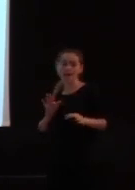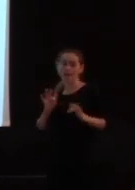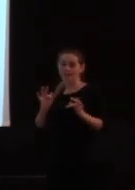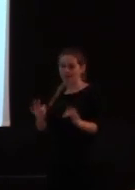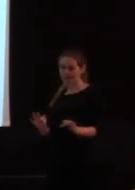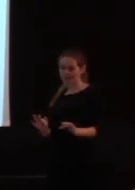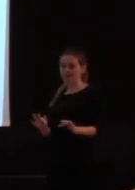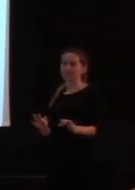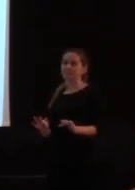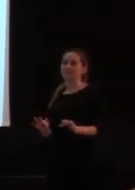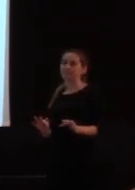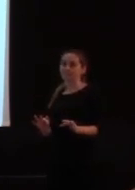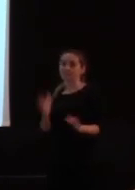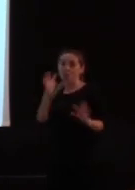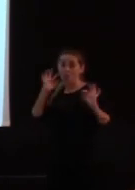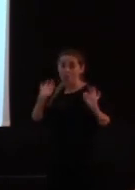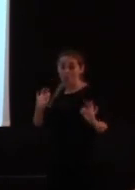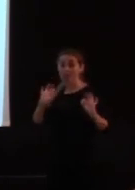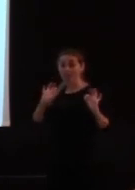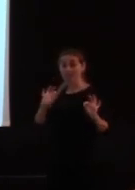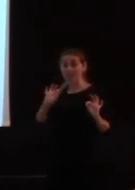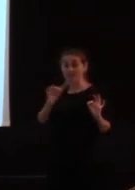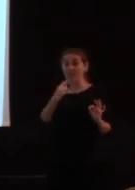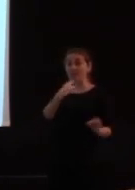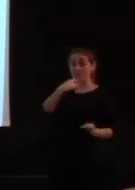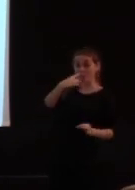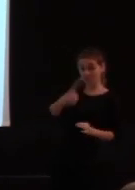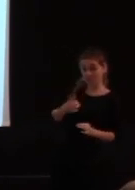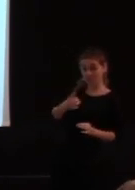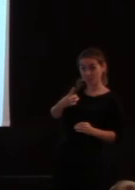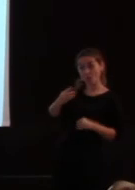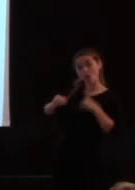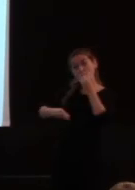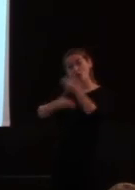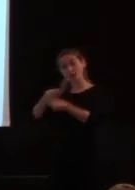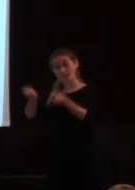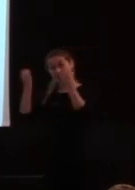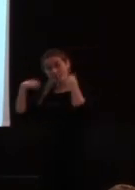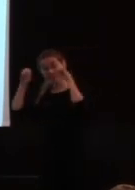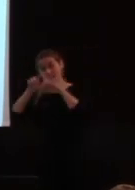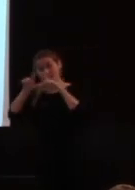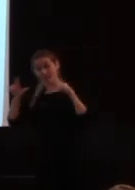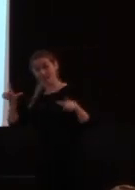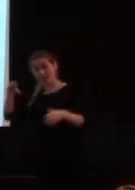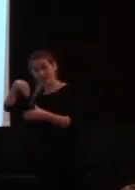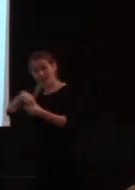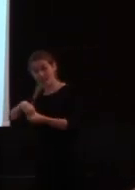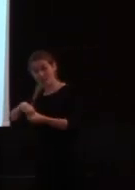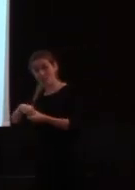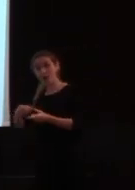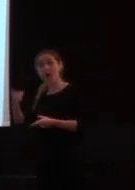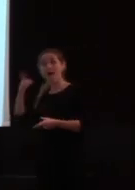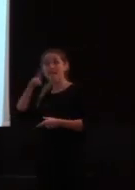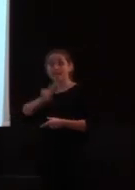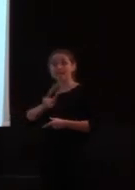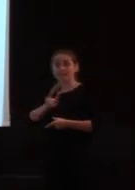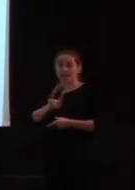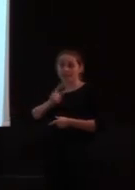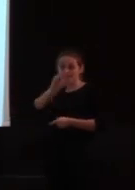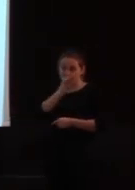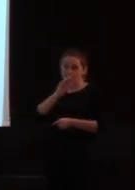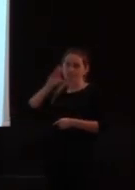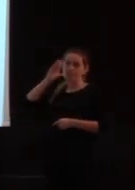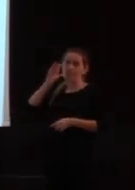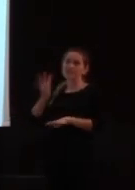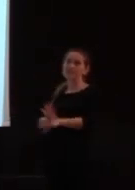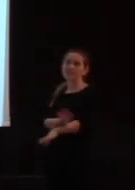¿no? Coherencia entre lo que decimos y lo que hacemos, y sobre todo una tremenda madurez emocional. Es decir, que